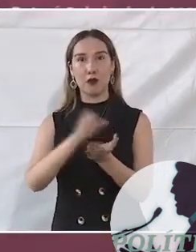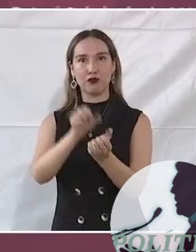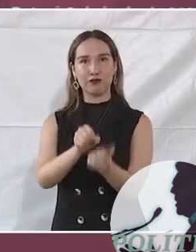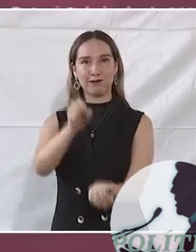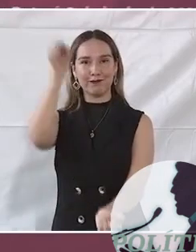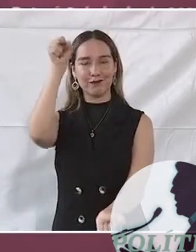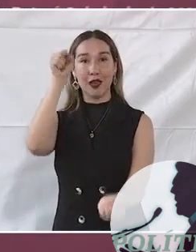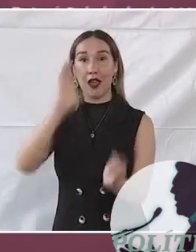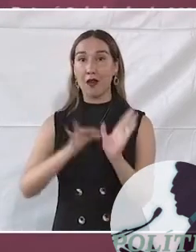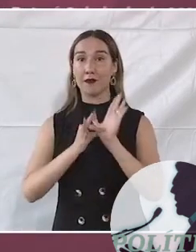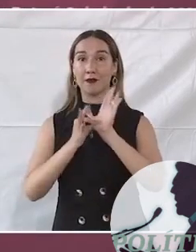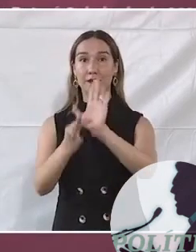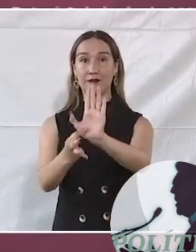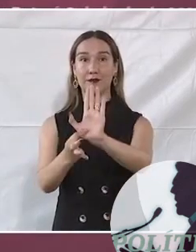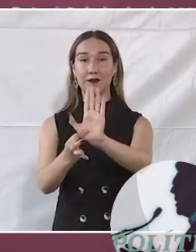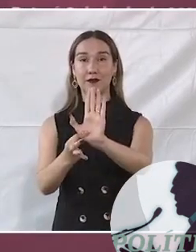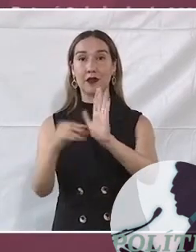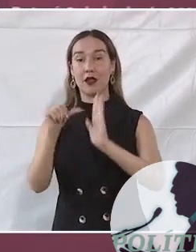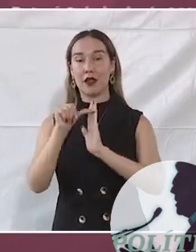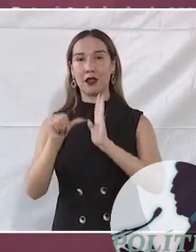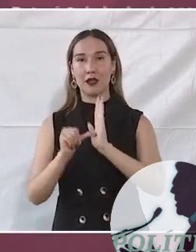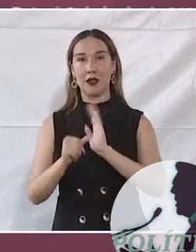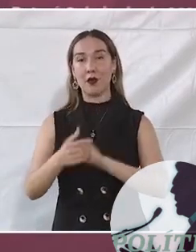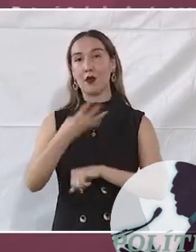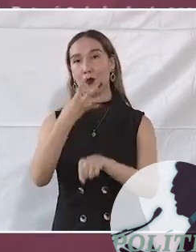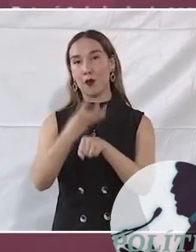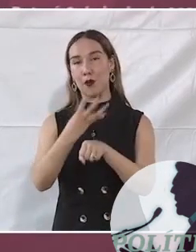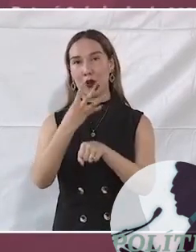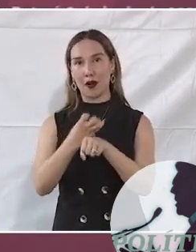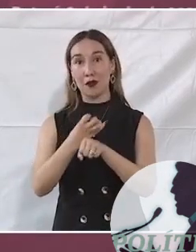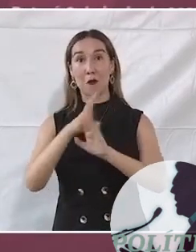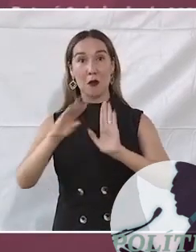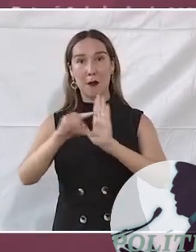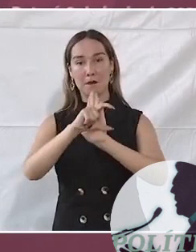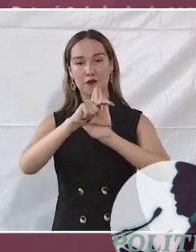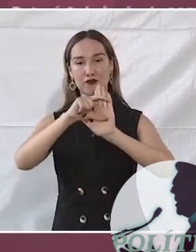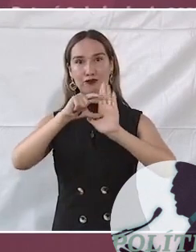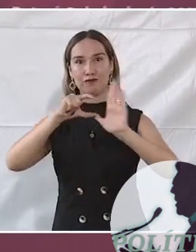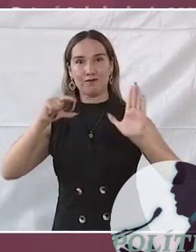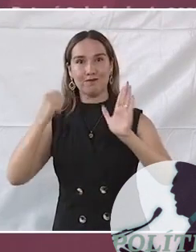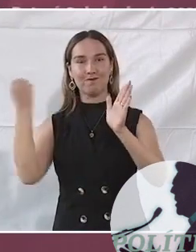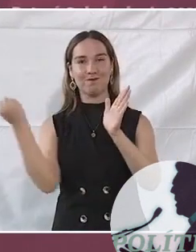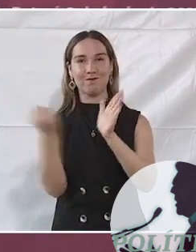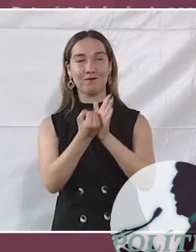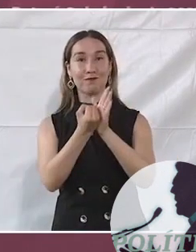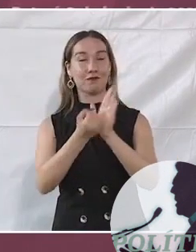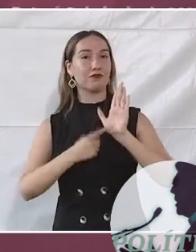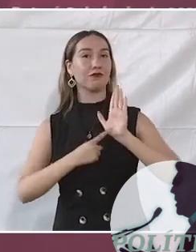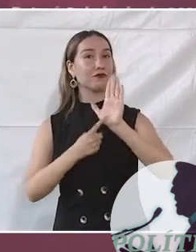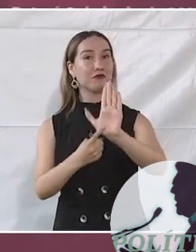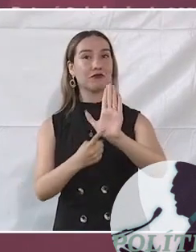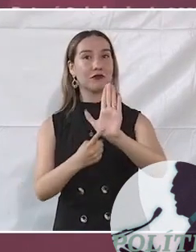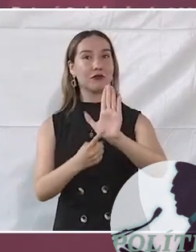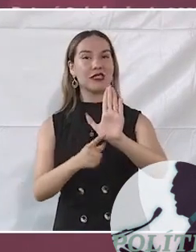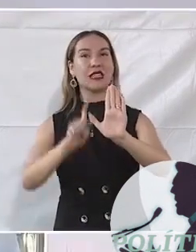Constitución, en el artículo 4, ya quedó establecido que se